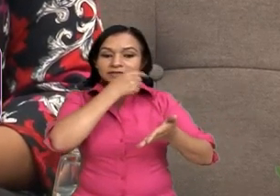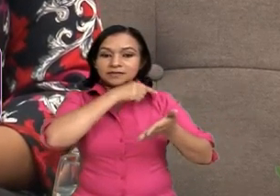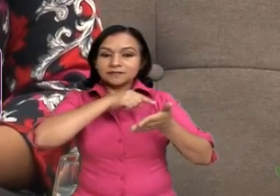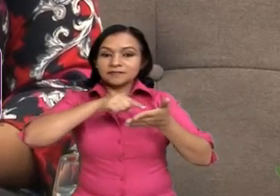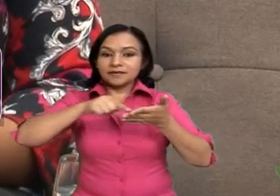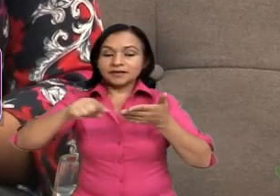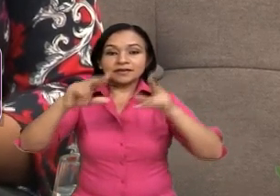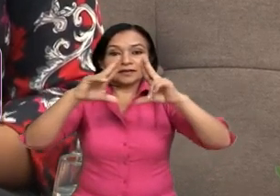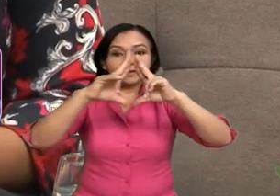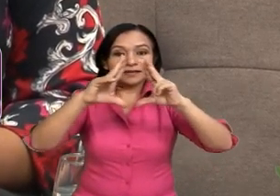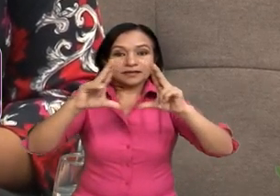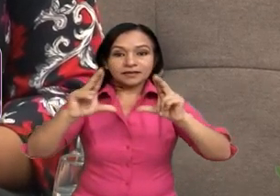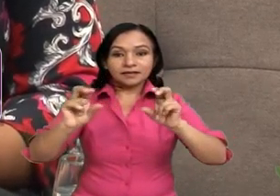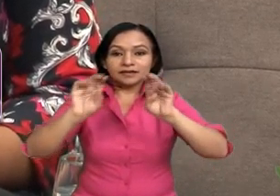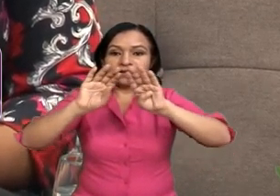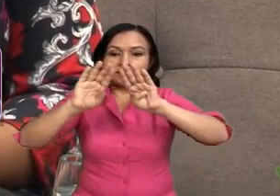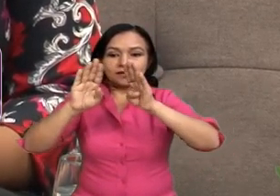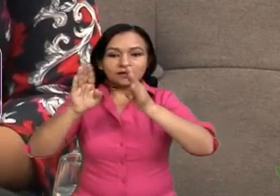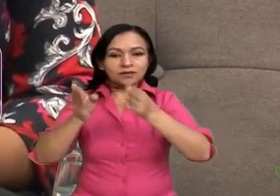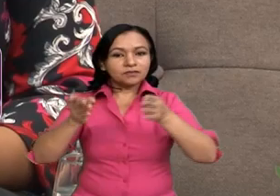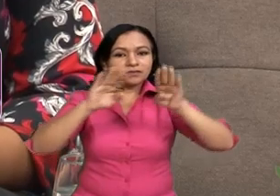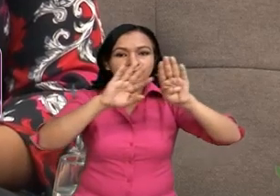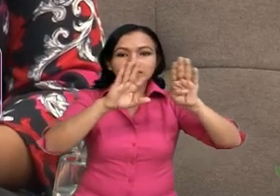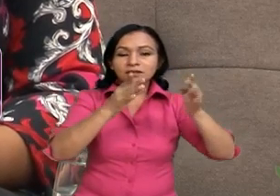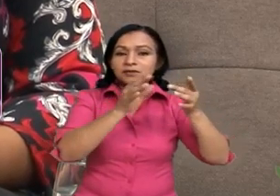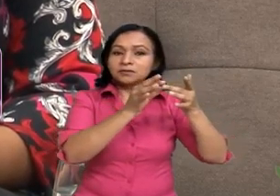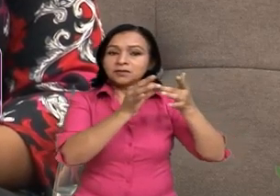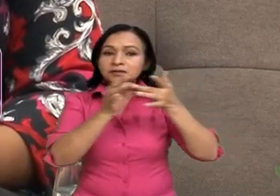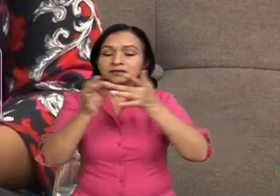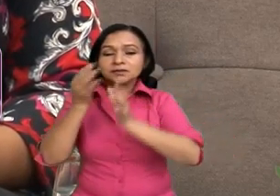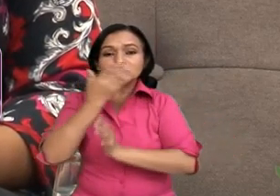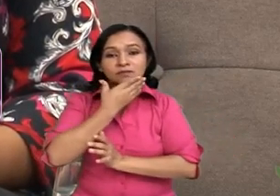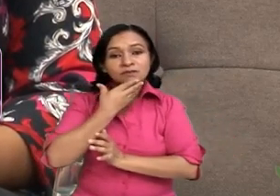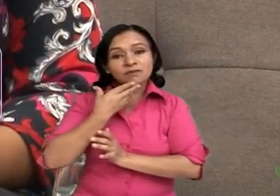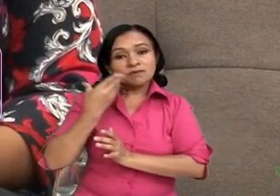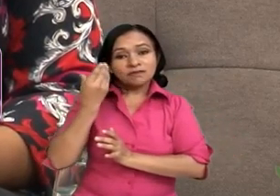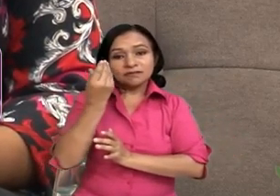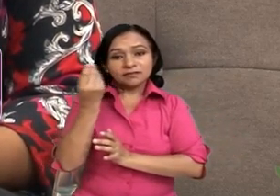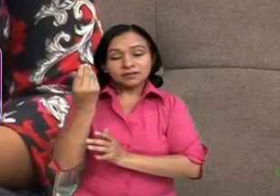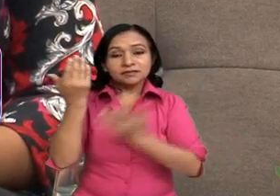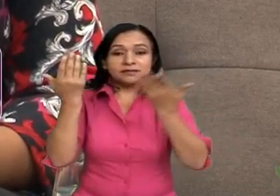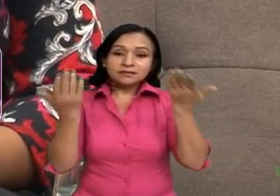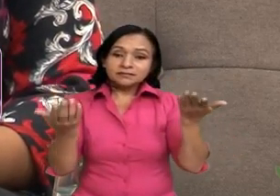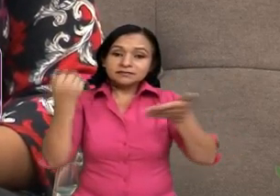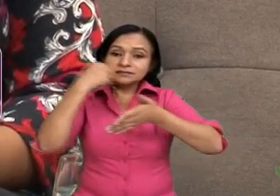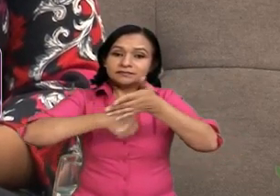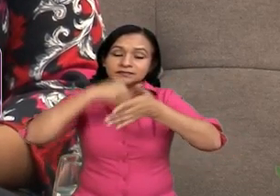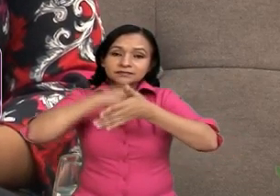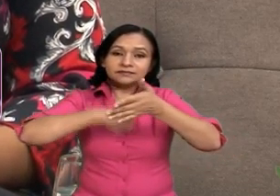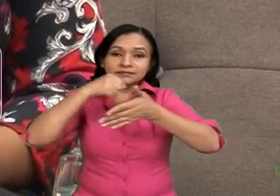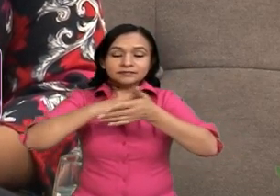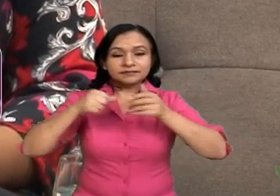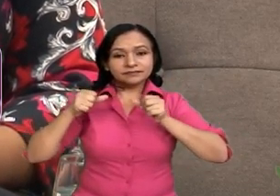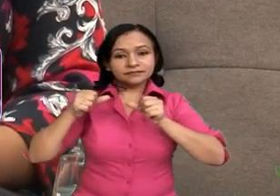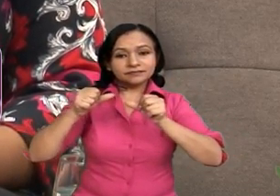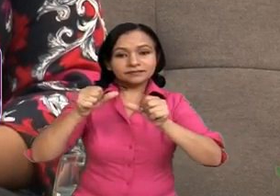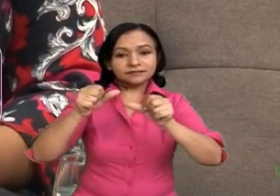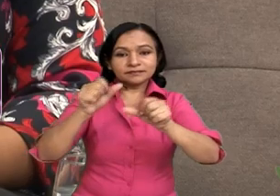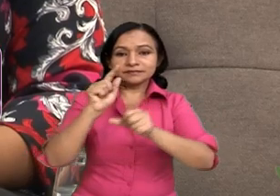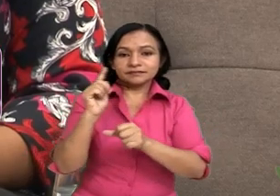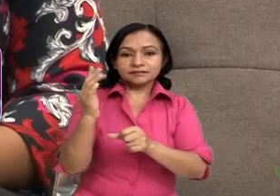nuestro país a protagonistas destacadas, mujeres, jóvenes, ¿verdad?, que han venido en esa lucha permanente en todos sus roles